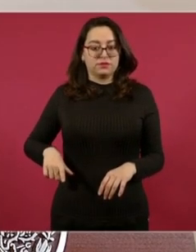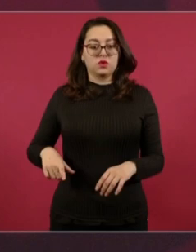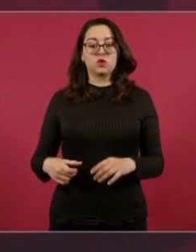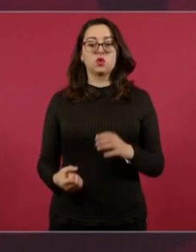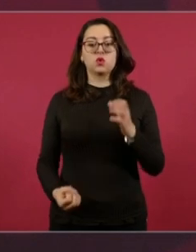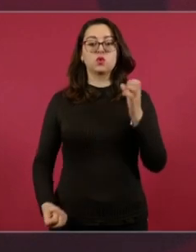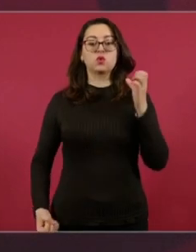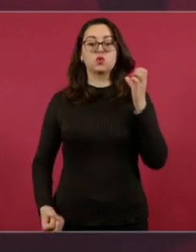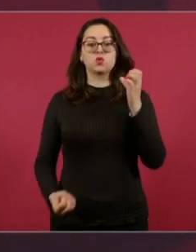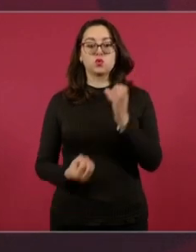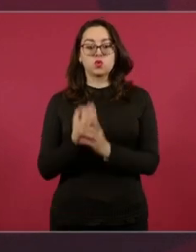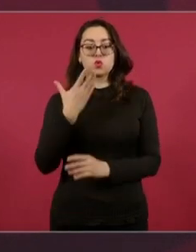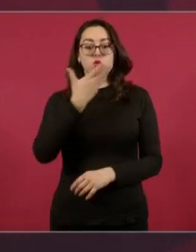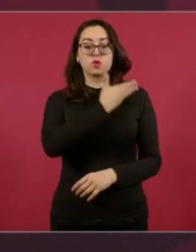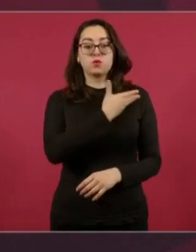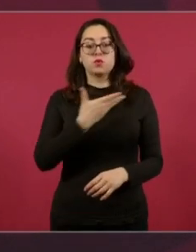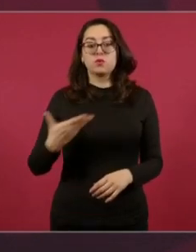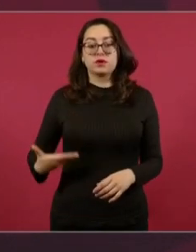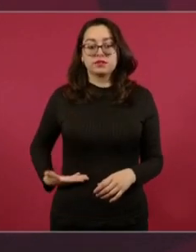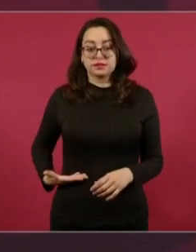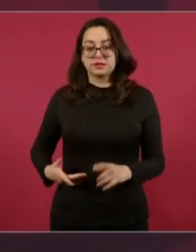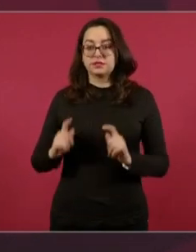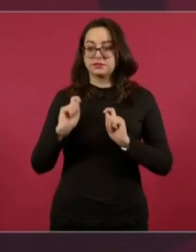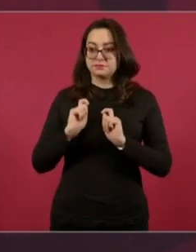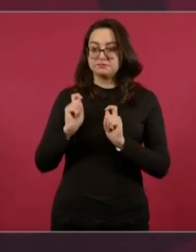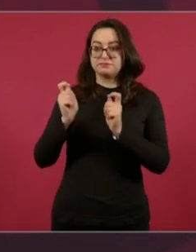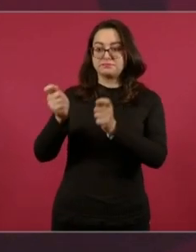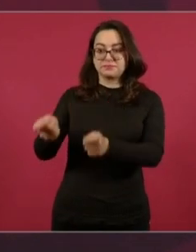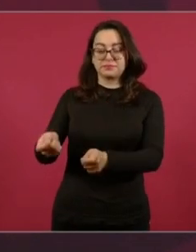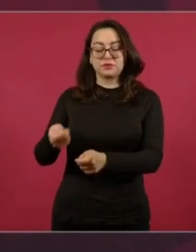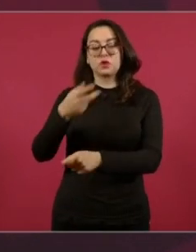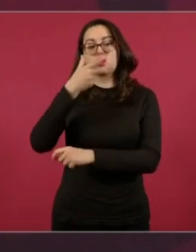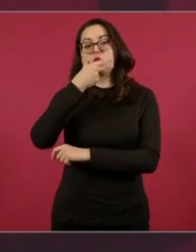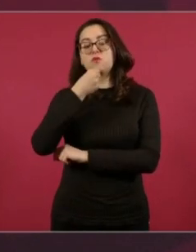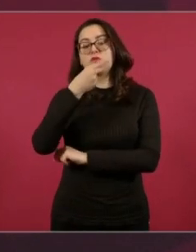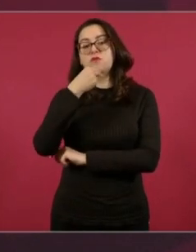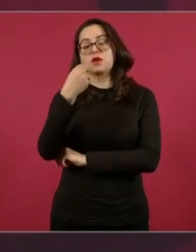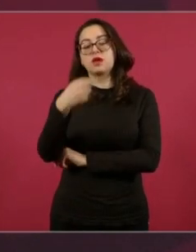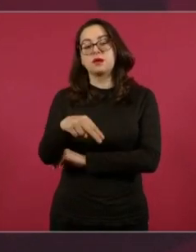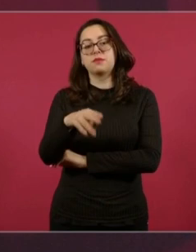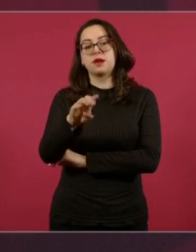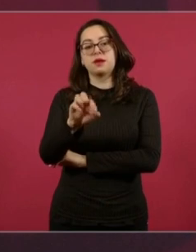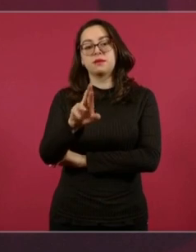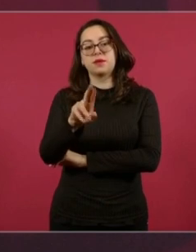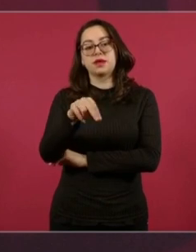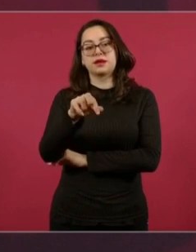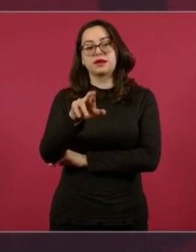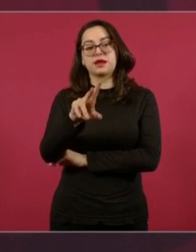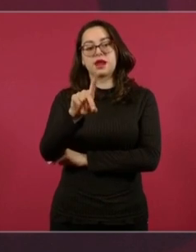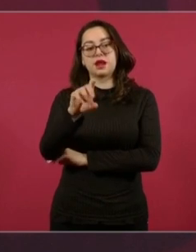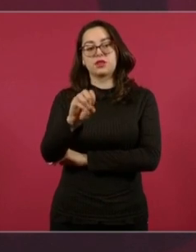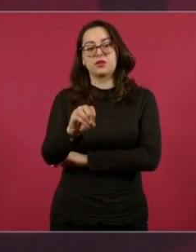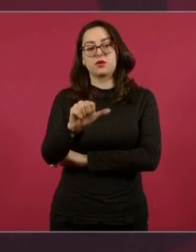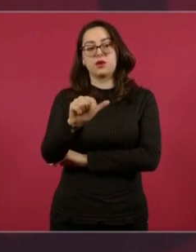del nuevo presidente, Bernardo Arévalo.